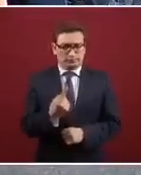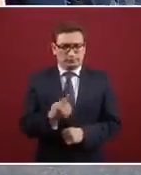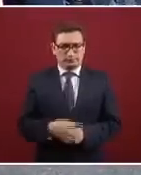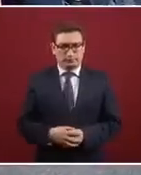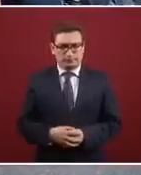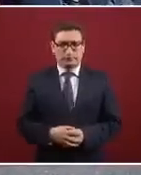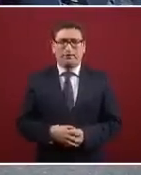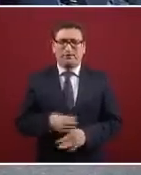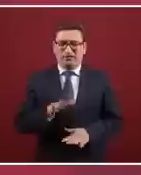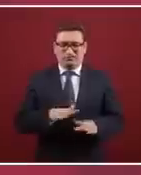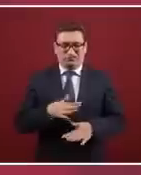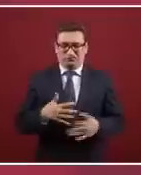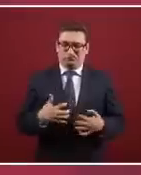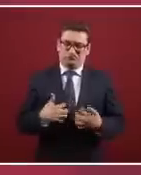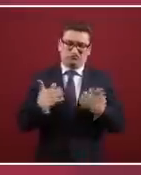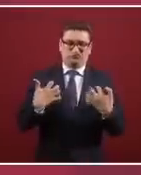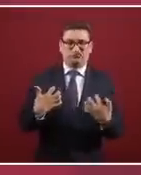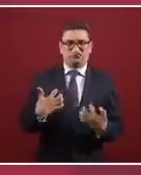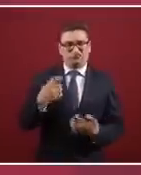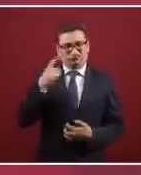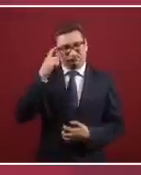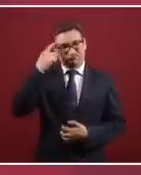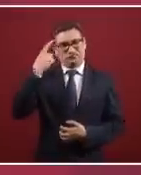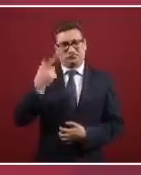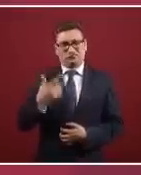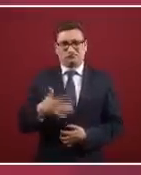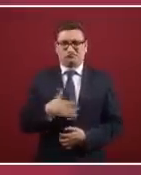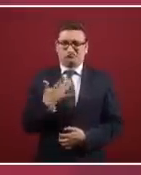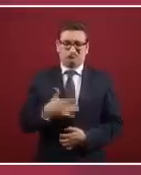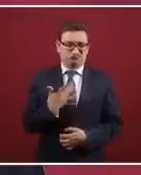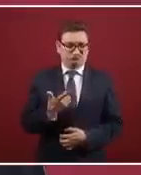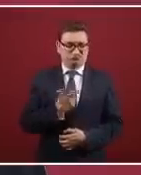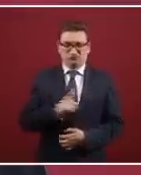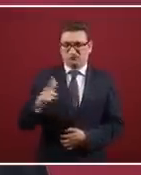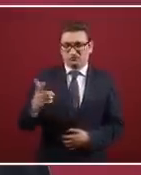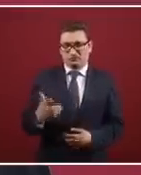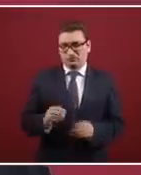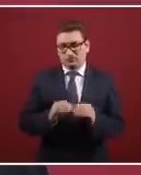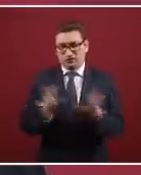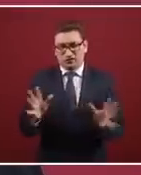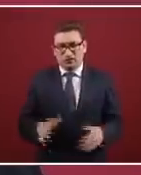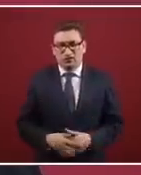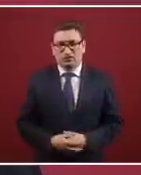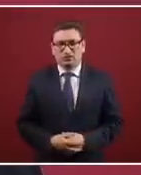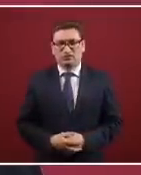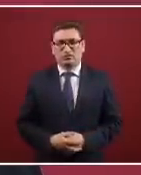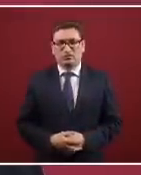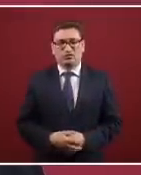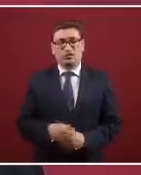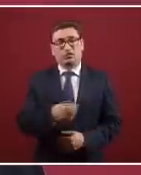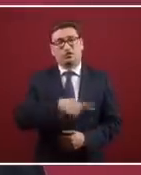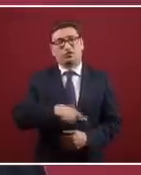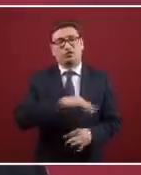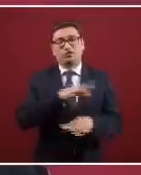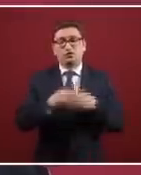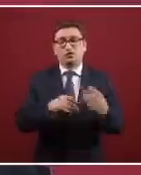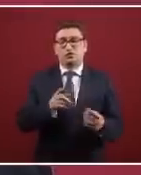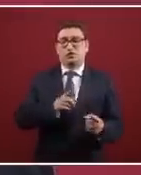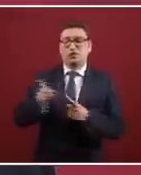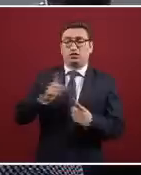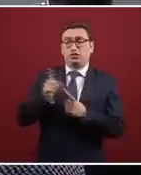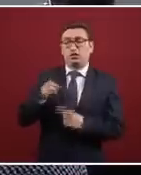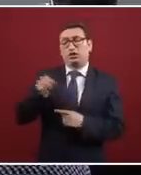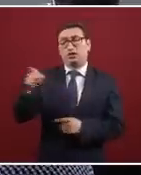calienta, ¿no? O sea, ¿cómo no va a calentar de que digan, va a manejar